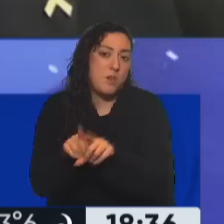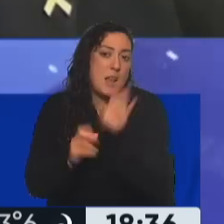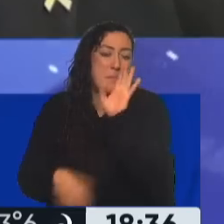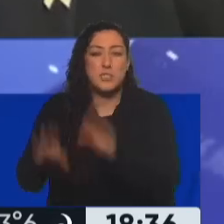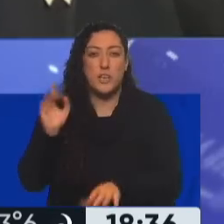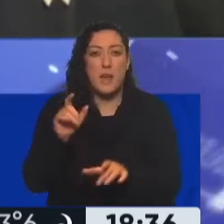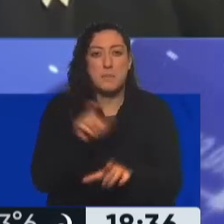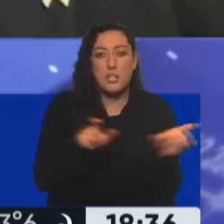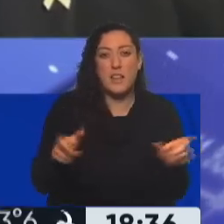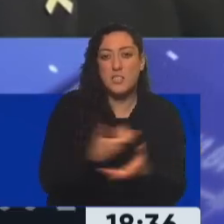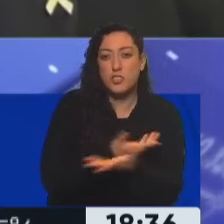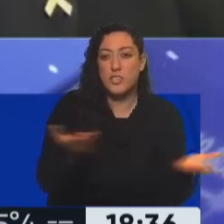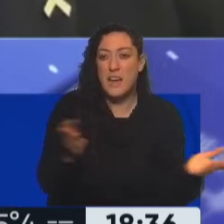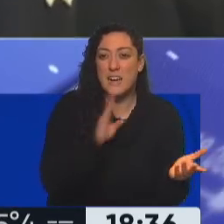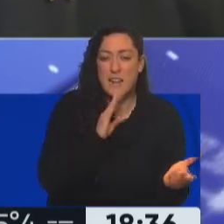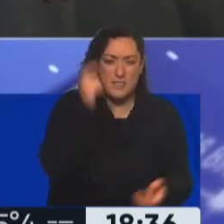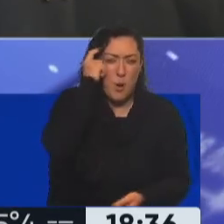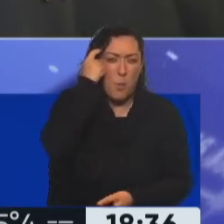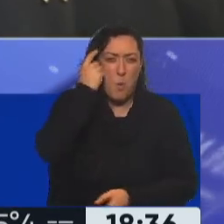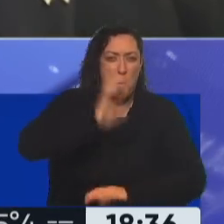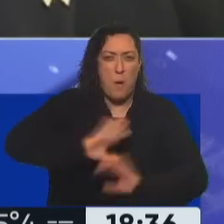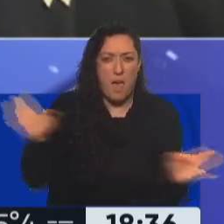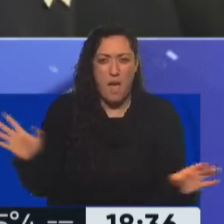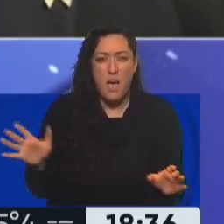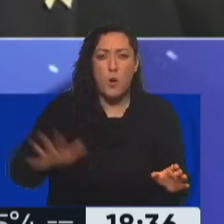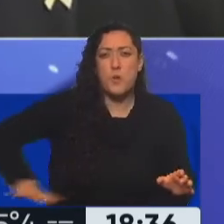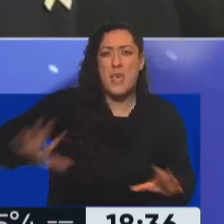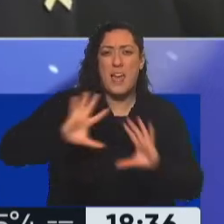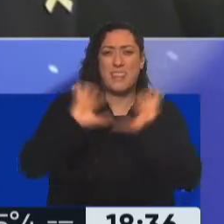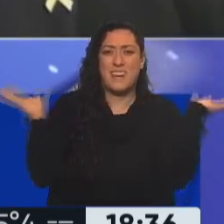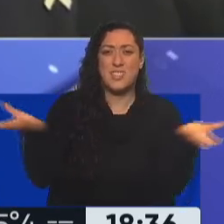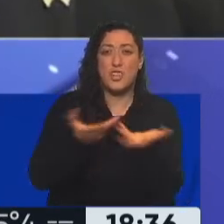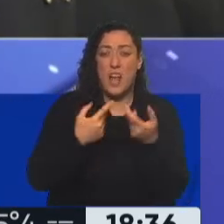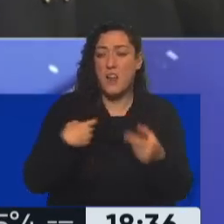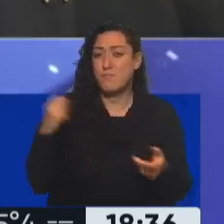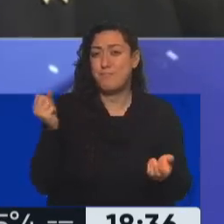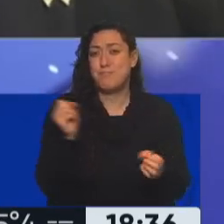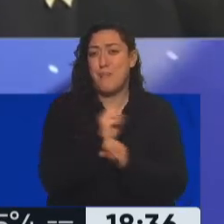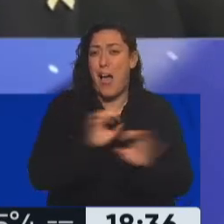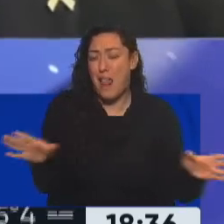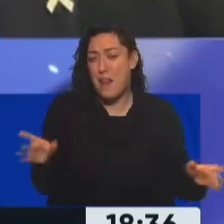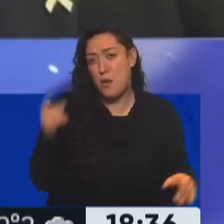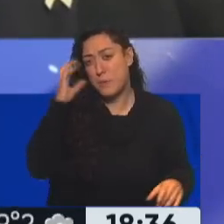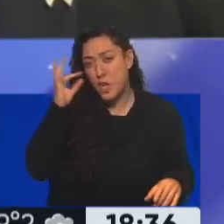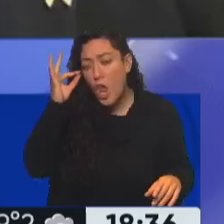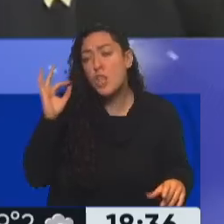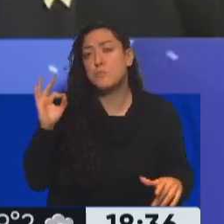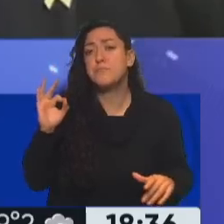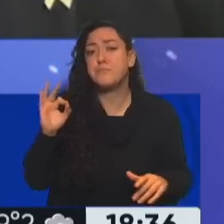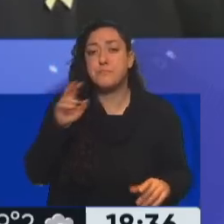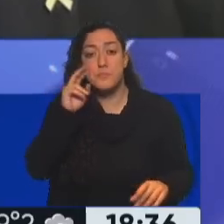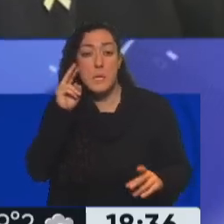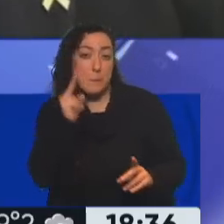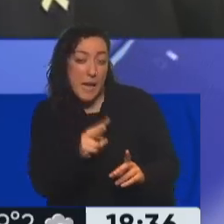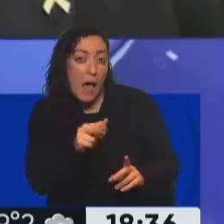de la sociedad israelí es una locura. La comunidad internacional sin dudas lo condenaría, pero estas miradas hoy cumplen